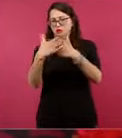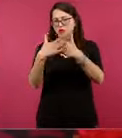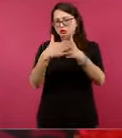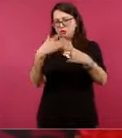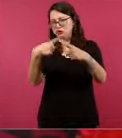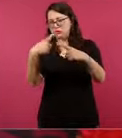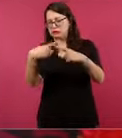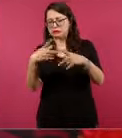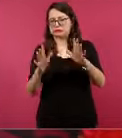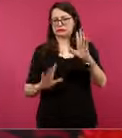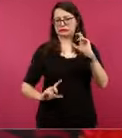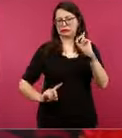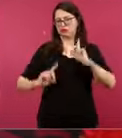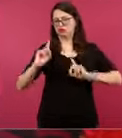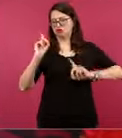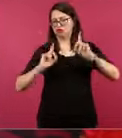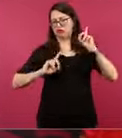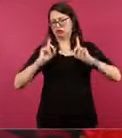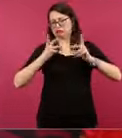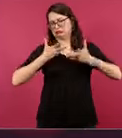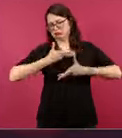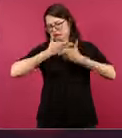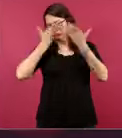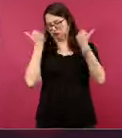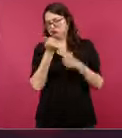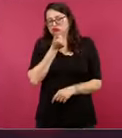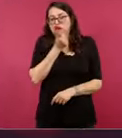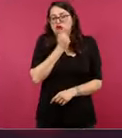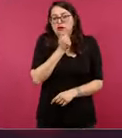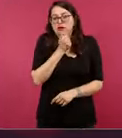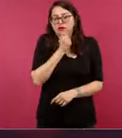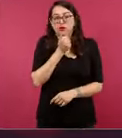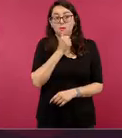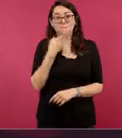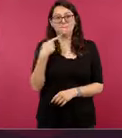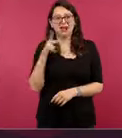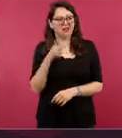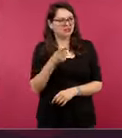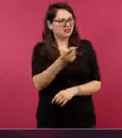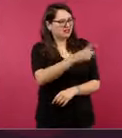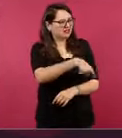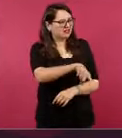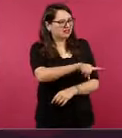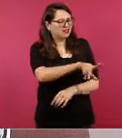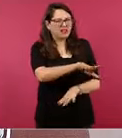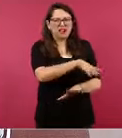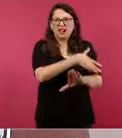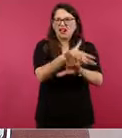que los indecisos van a decir, no, pues esto ya no es normal.